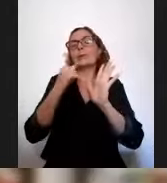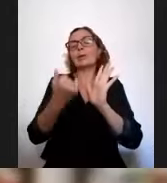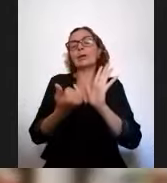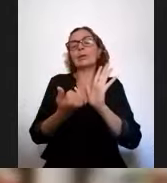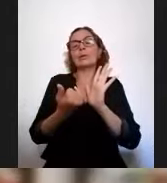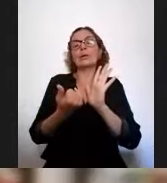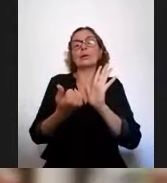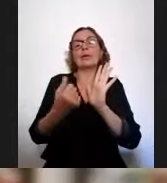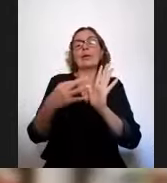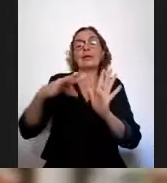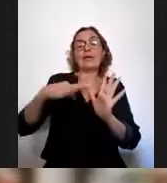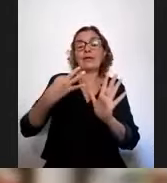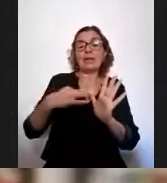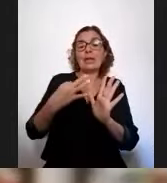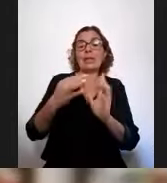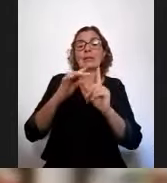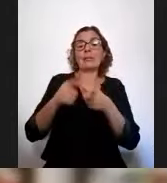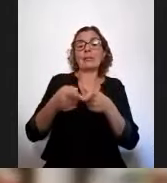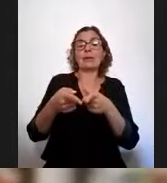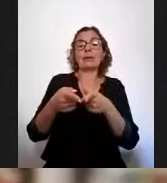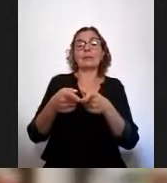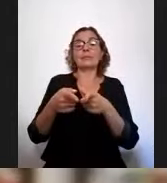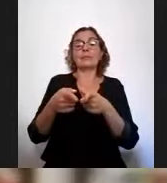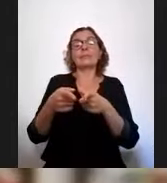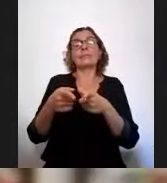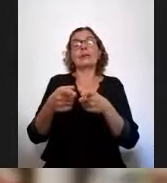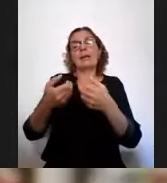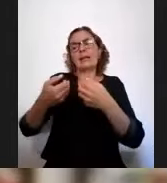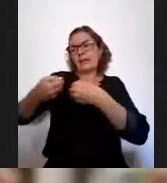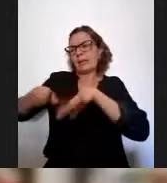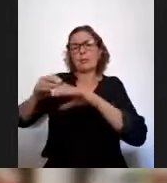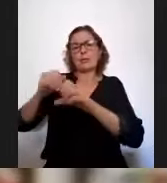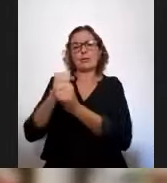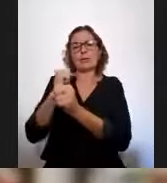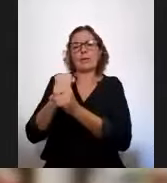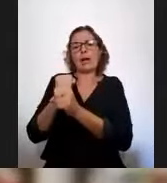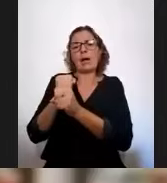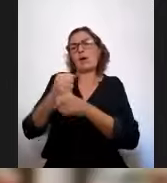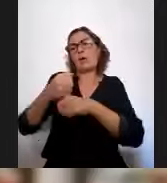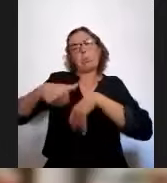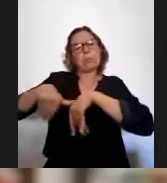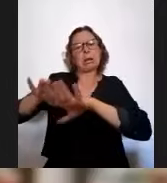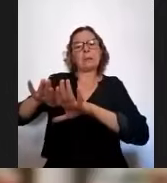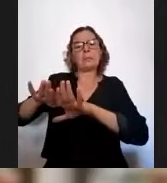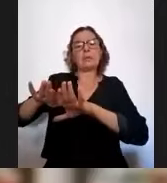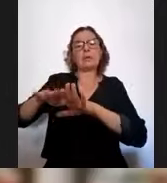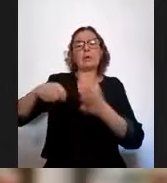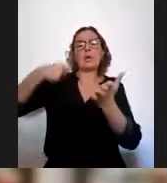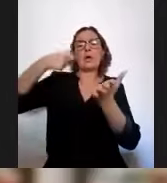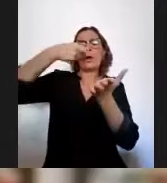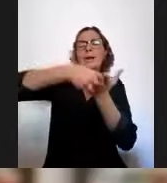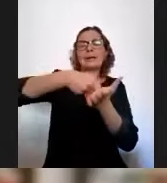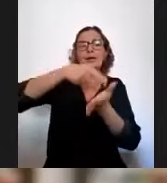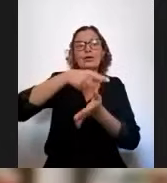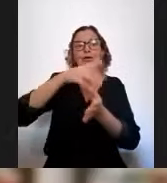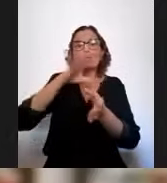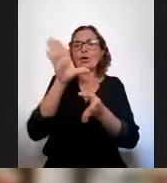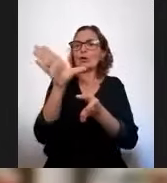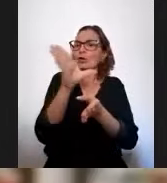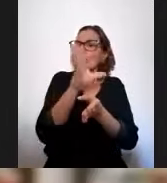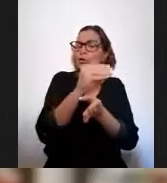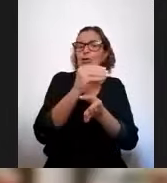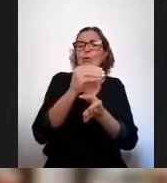de vida, que larguemos nuestro laburo y que querramos invertir todo en esto. Tenemos que